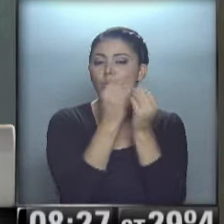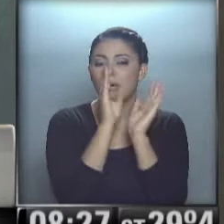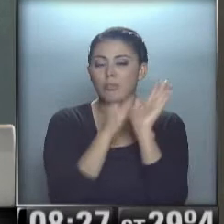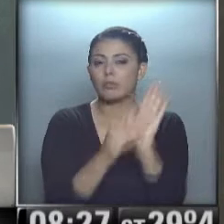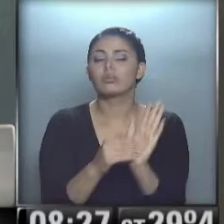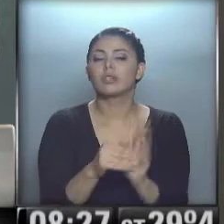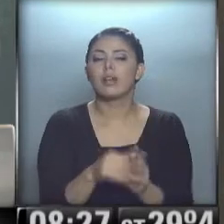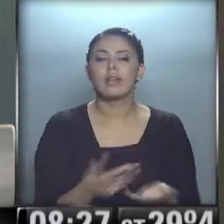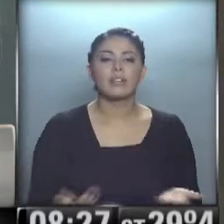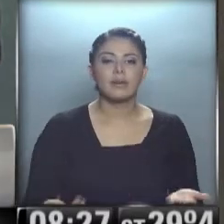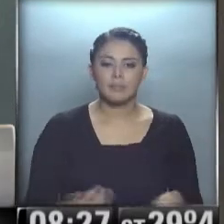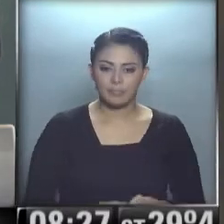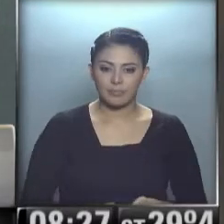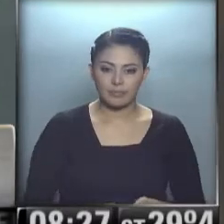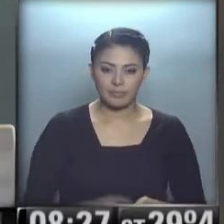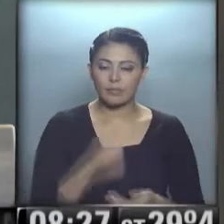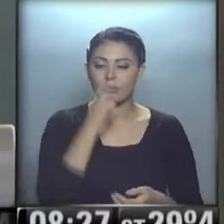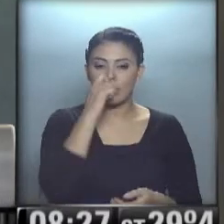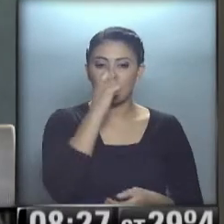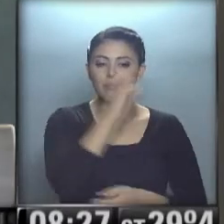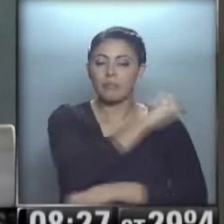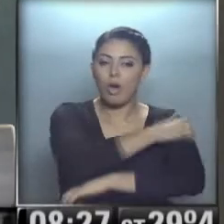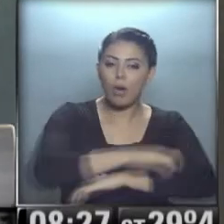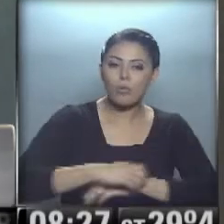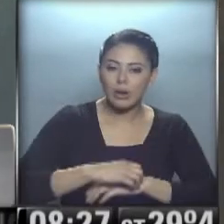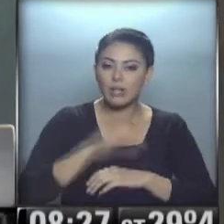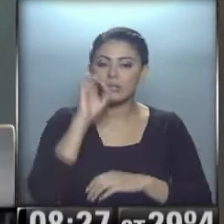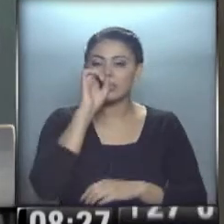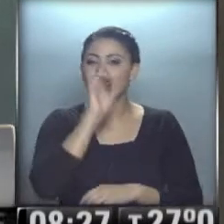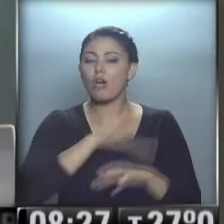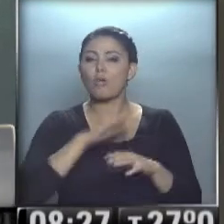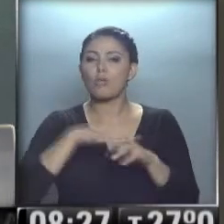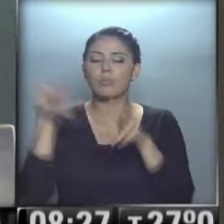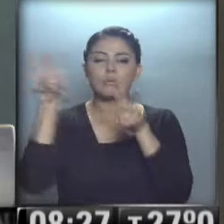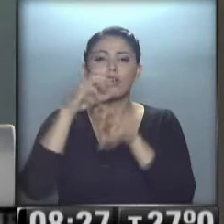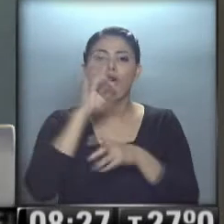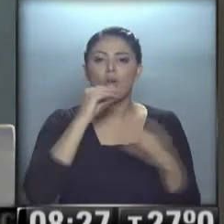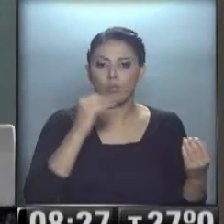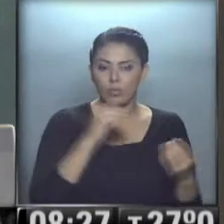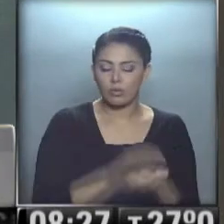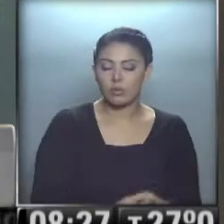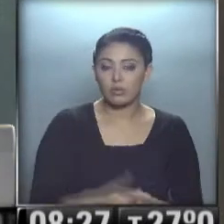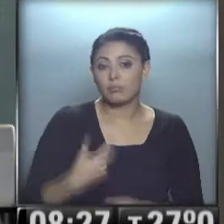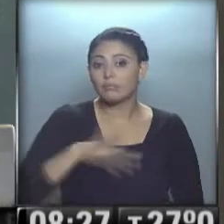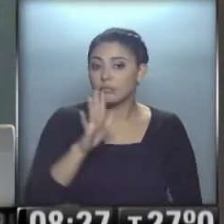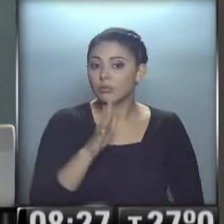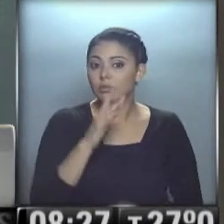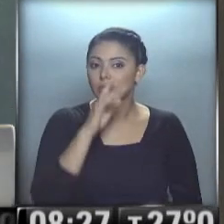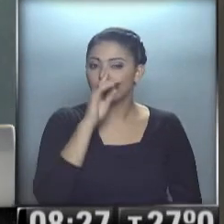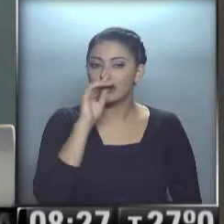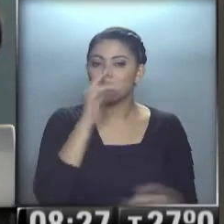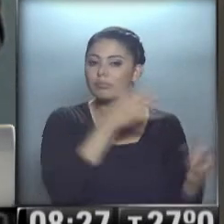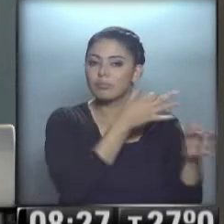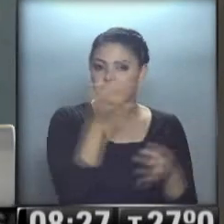tema de pobreza por ingresos o pobreza de tipo estructural. Y en muchos casos tienden a generar una mayor